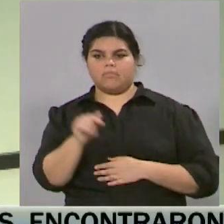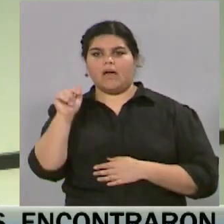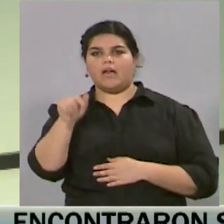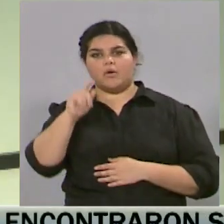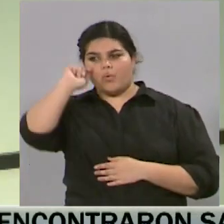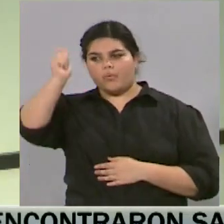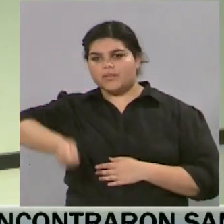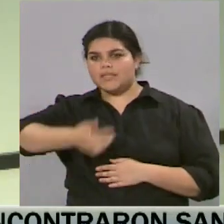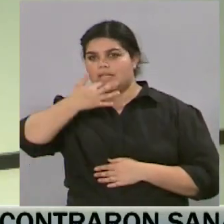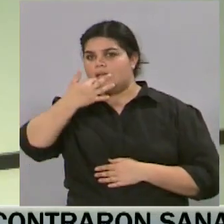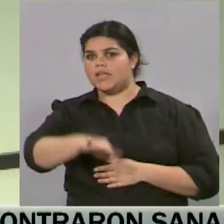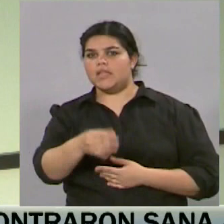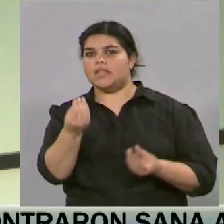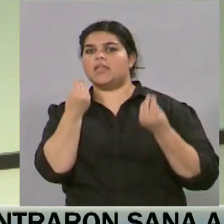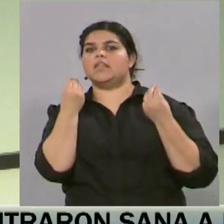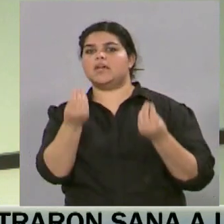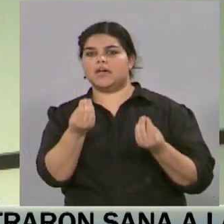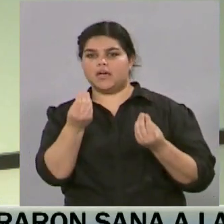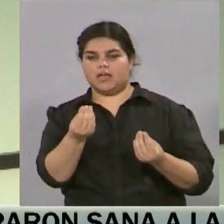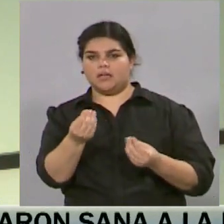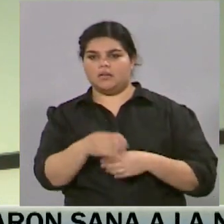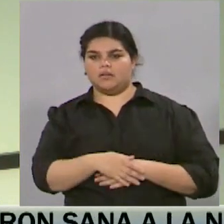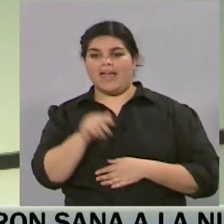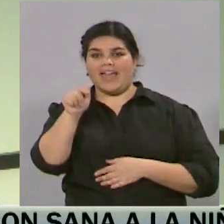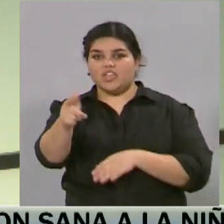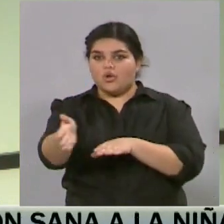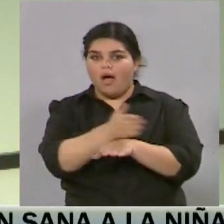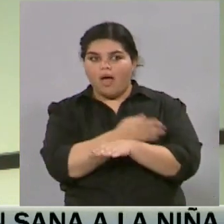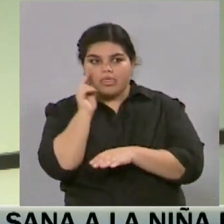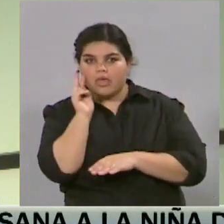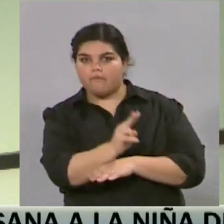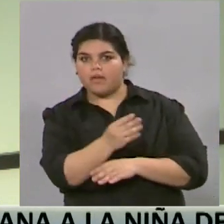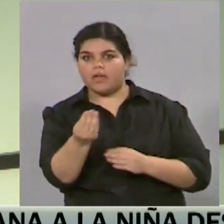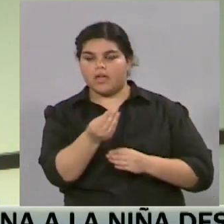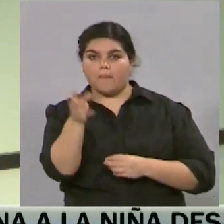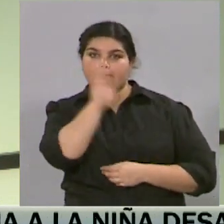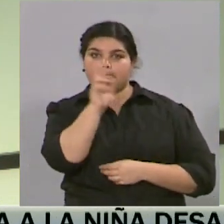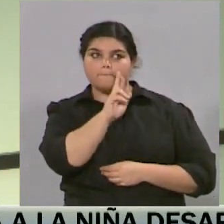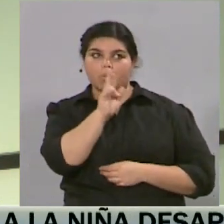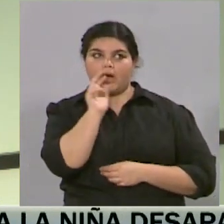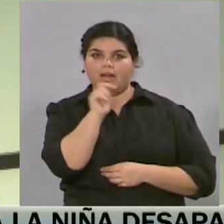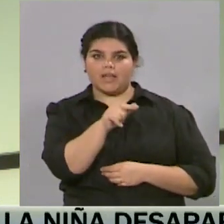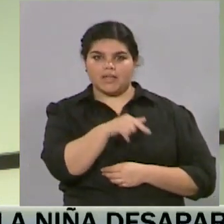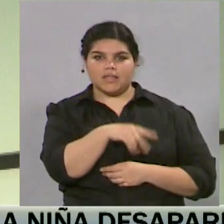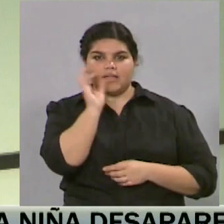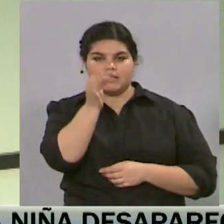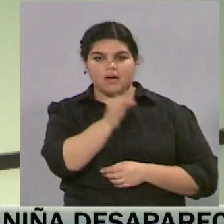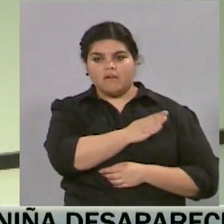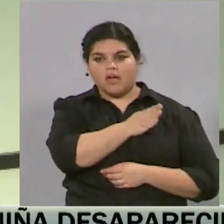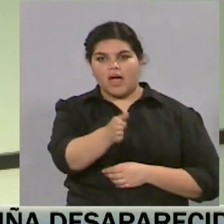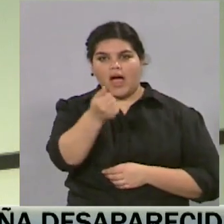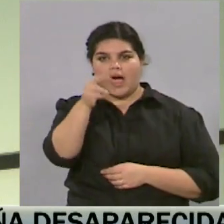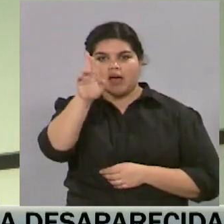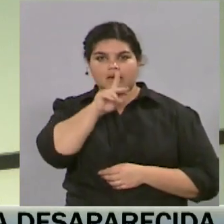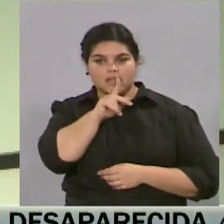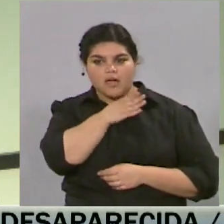parte de la justicia con gran tino es que no se tomaron las medidas preventivas y cuando la mujer vino con los primeros síntomas ante la